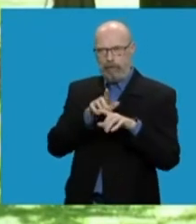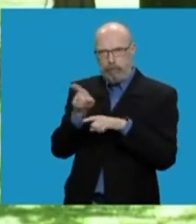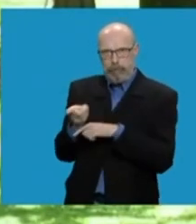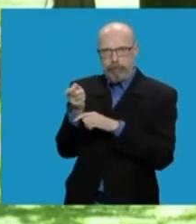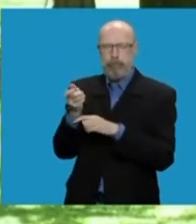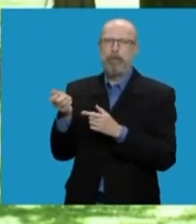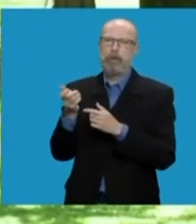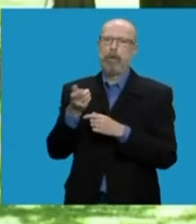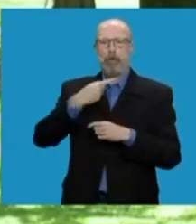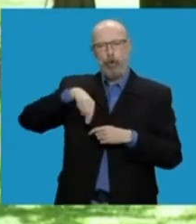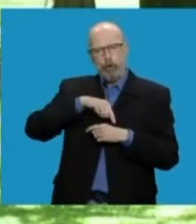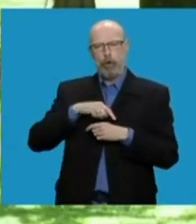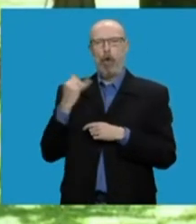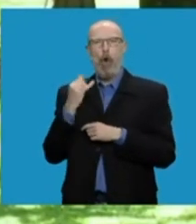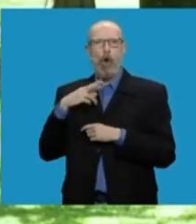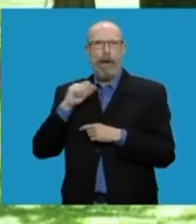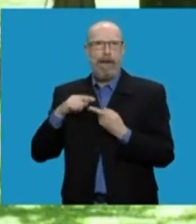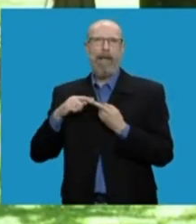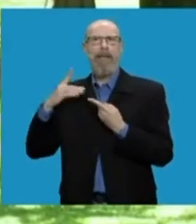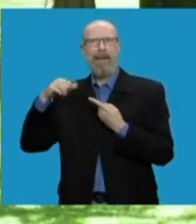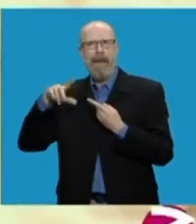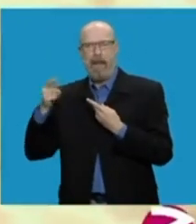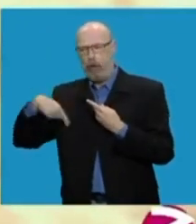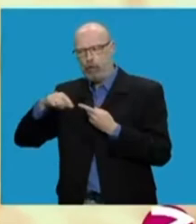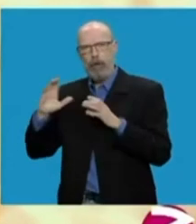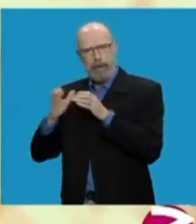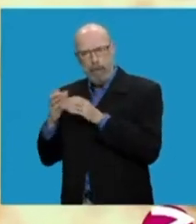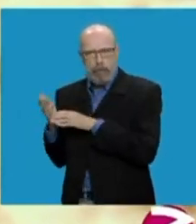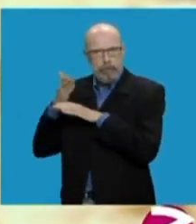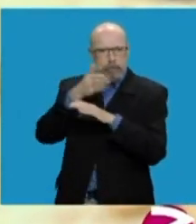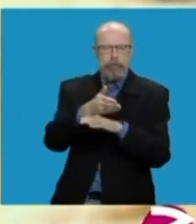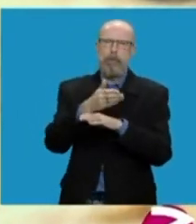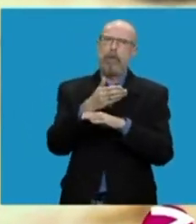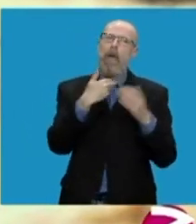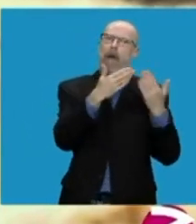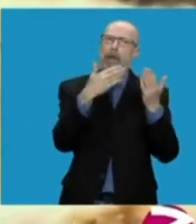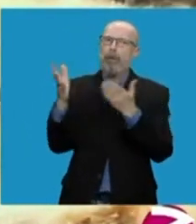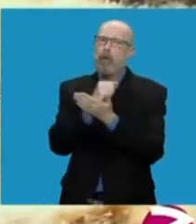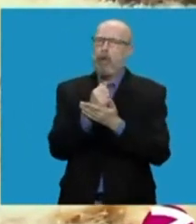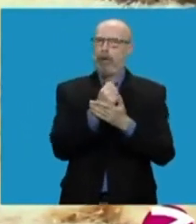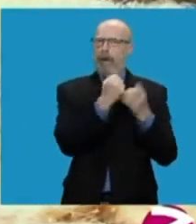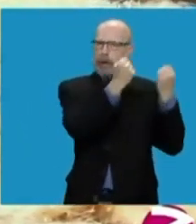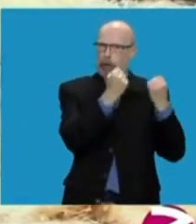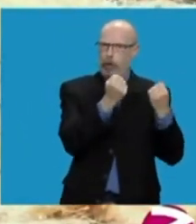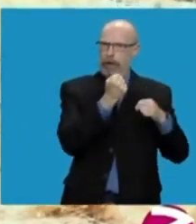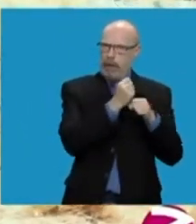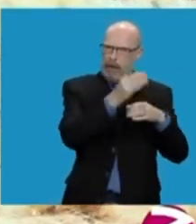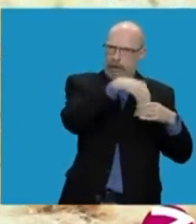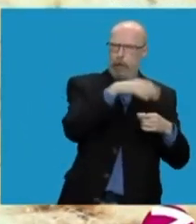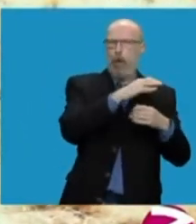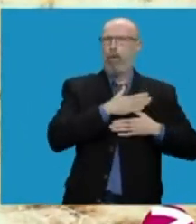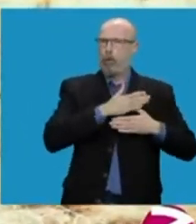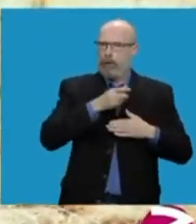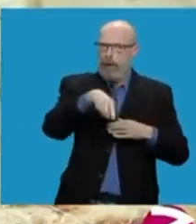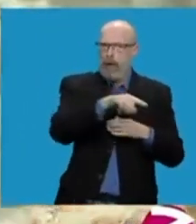marcha y hablamos pues con las personas que estaban trabajando, desde instituciones, pero también voluntarios, pues ver cómo los voluntarios llevaban